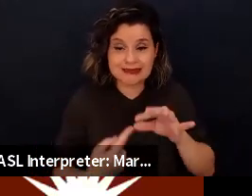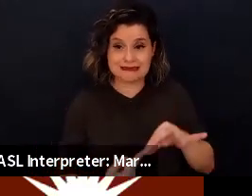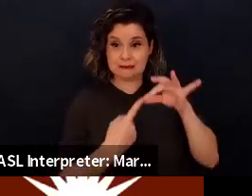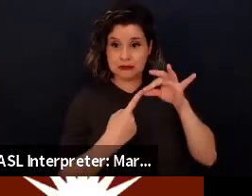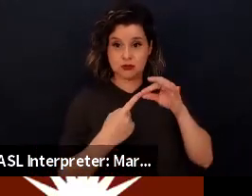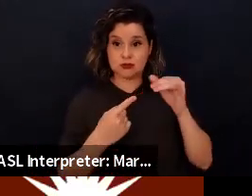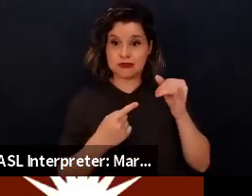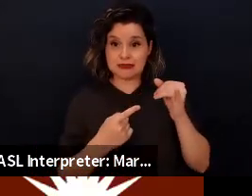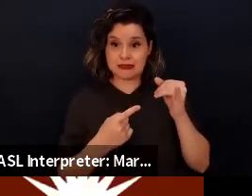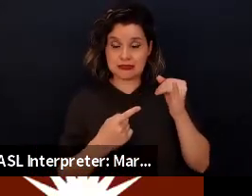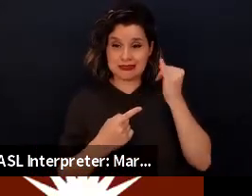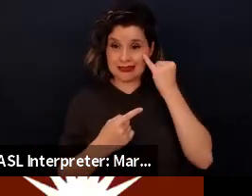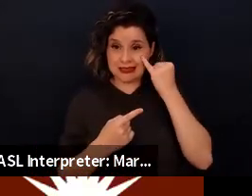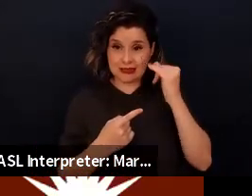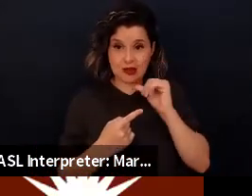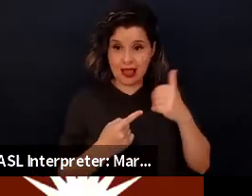tienen